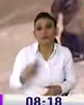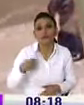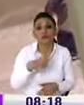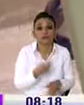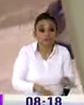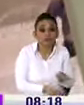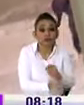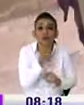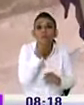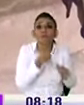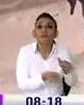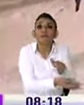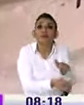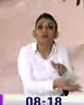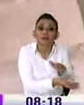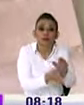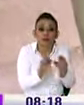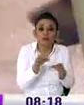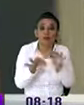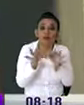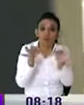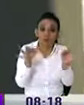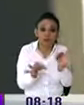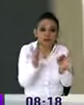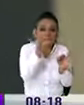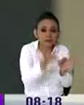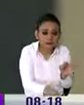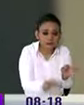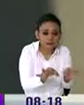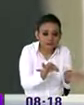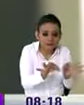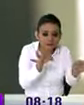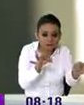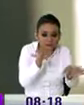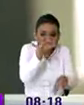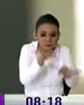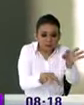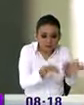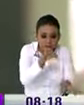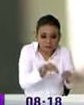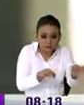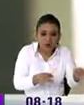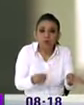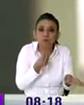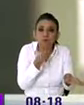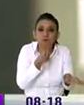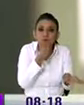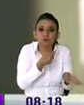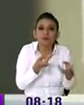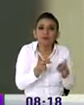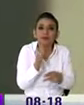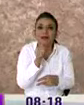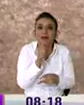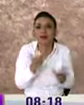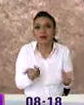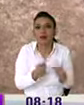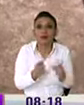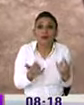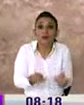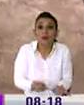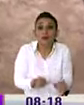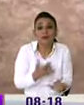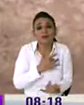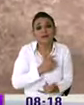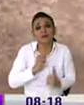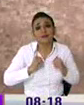la comida por allá en unas fundas amarradas con unas sogas y le pasábamos hasta el agua y todo. Pero ahora sí nos da